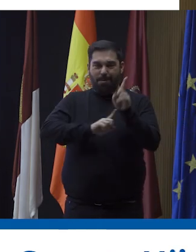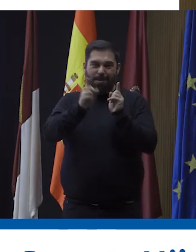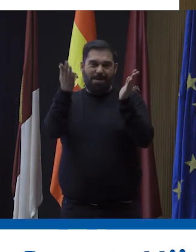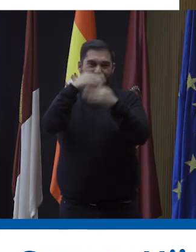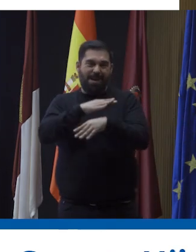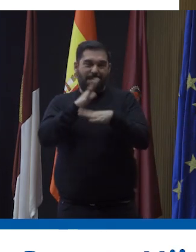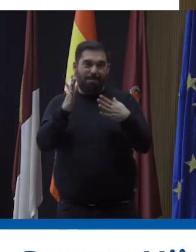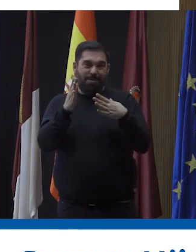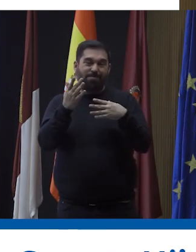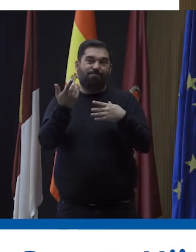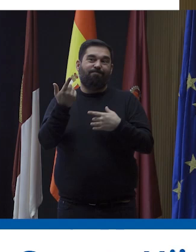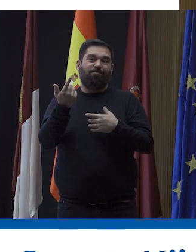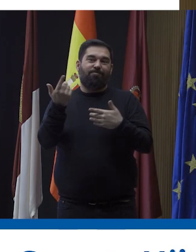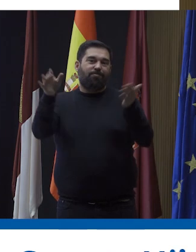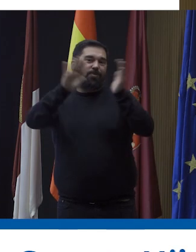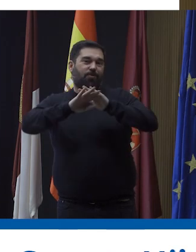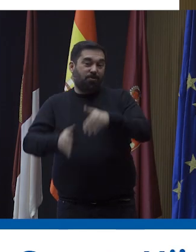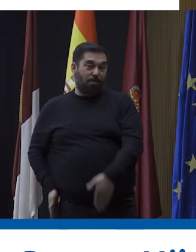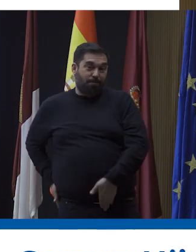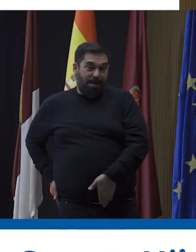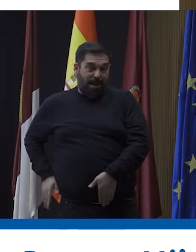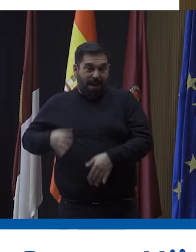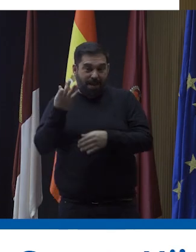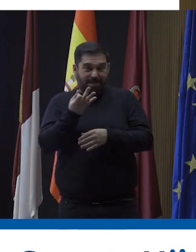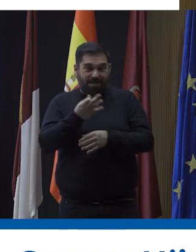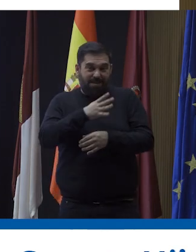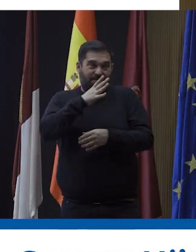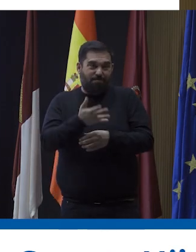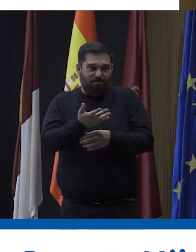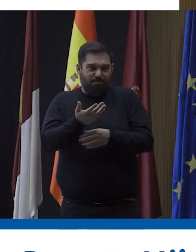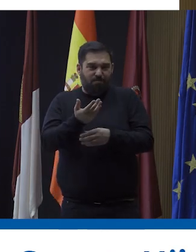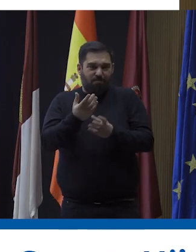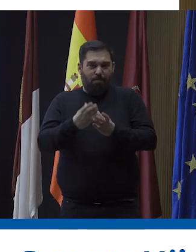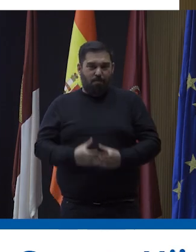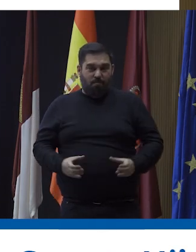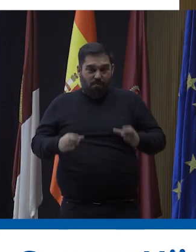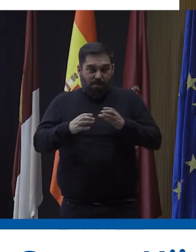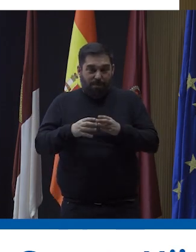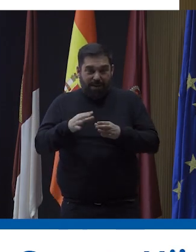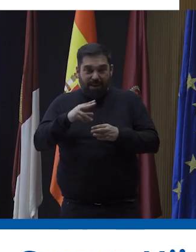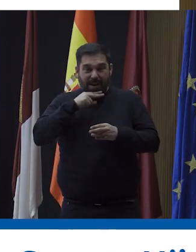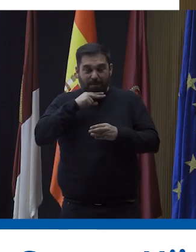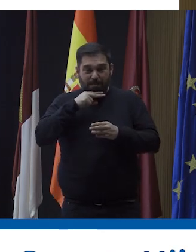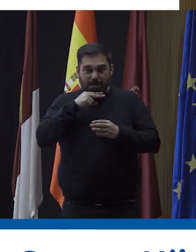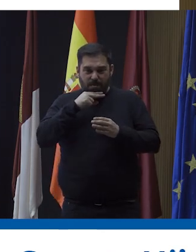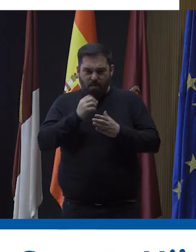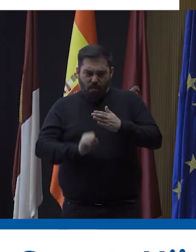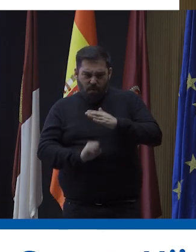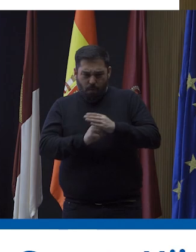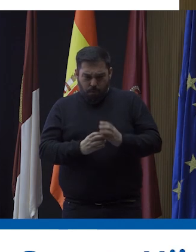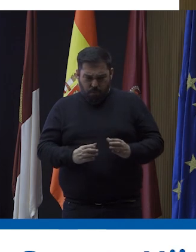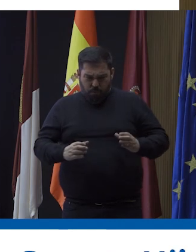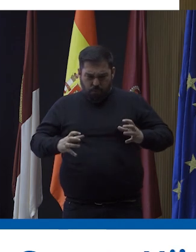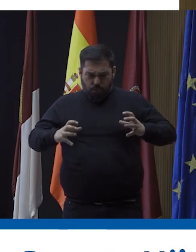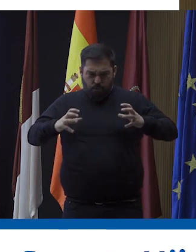poner un pañal, doctora, porque es que eso, y menos mal, bendito escape por rebosamiento, porque si no se queda todo acumulado en la vejiga. Esto puede